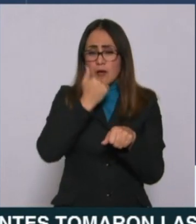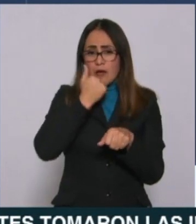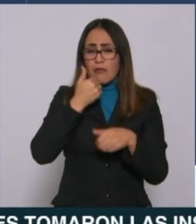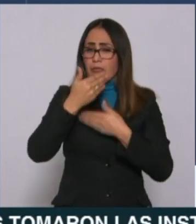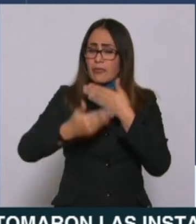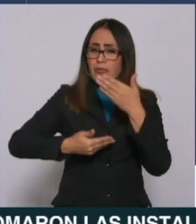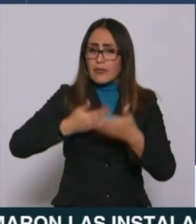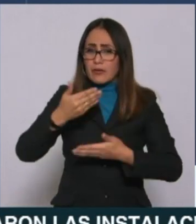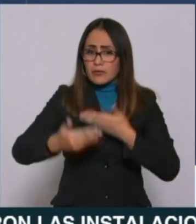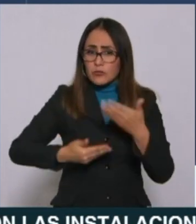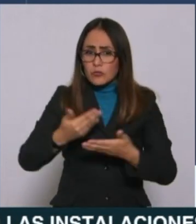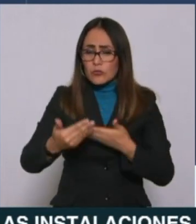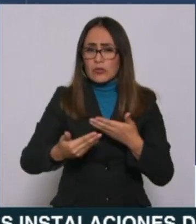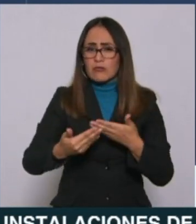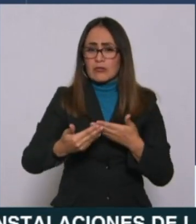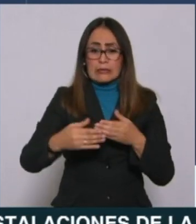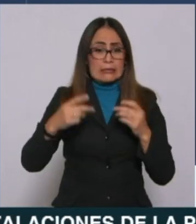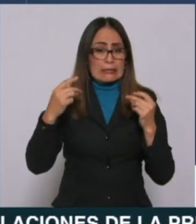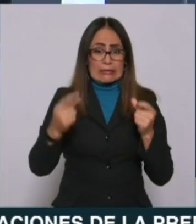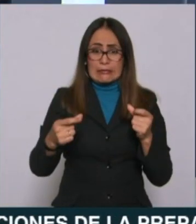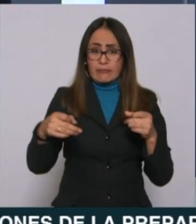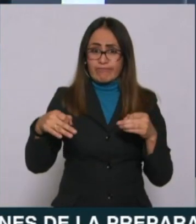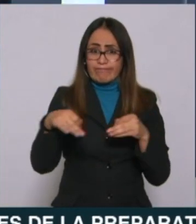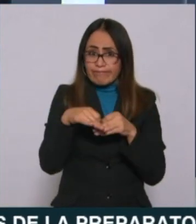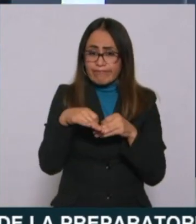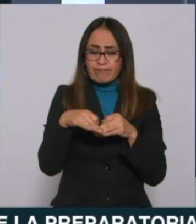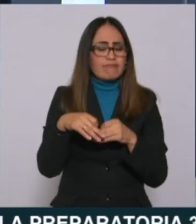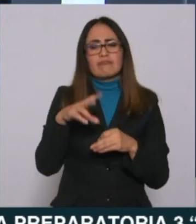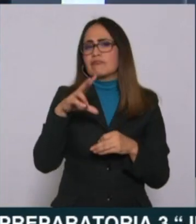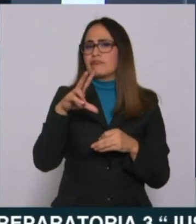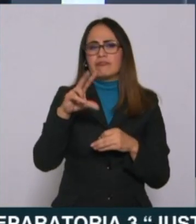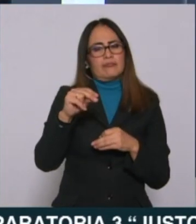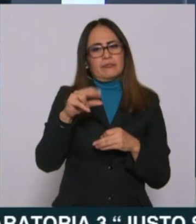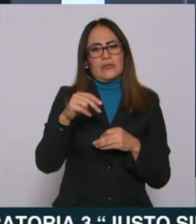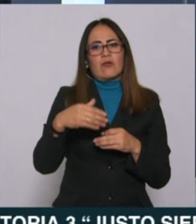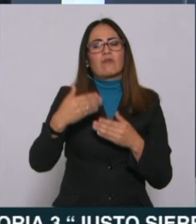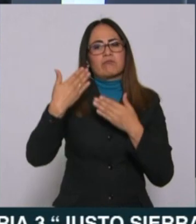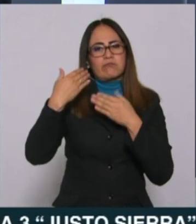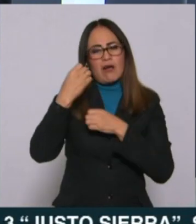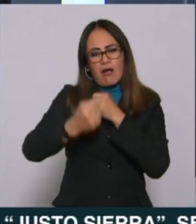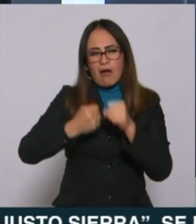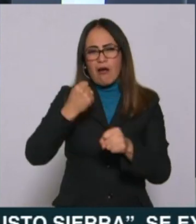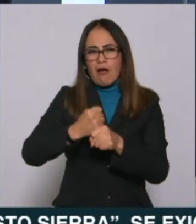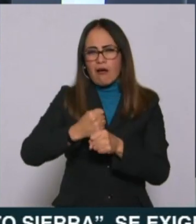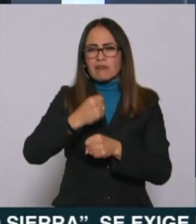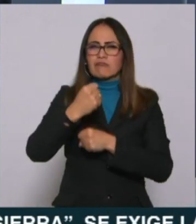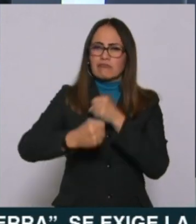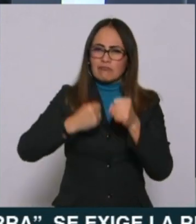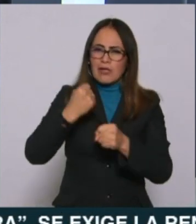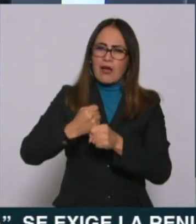consecuencias a plazo inmediato, sino al paso de los años